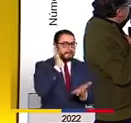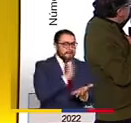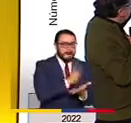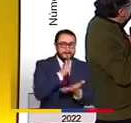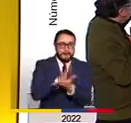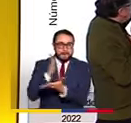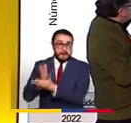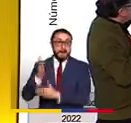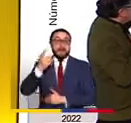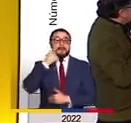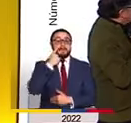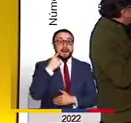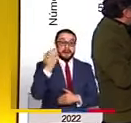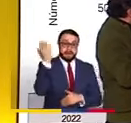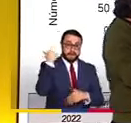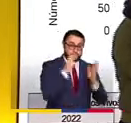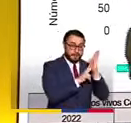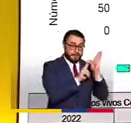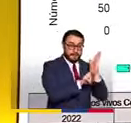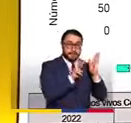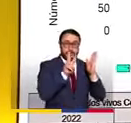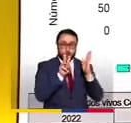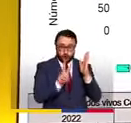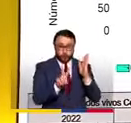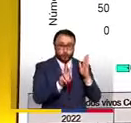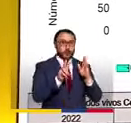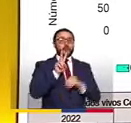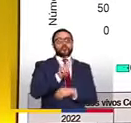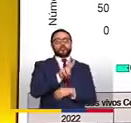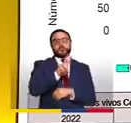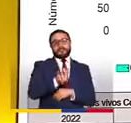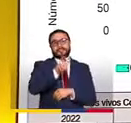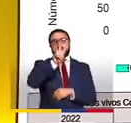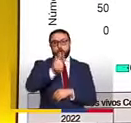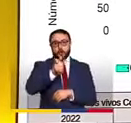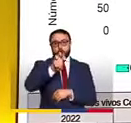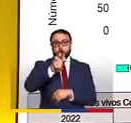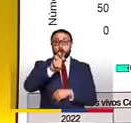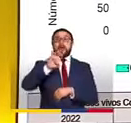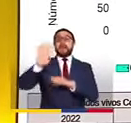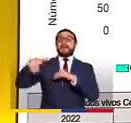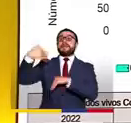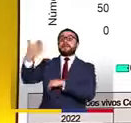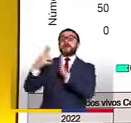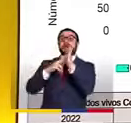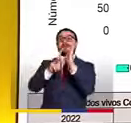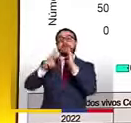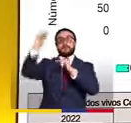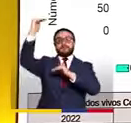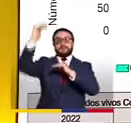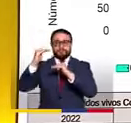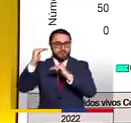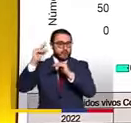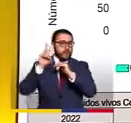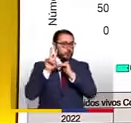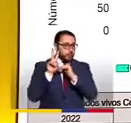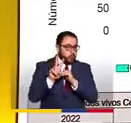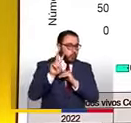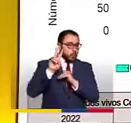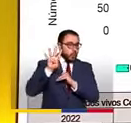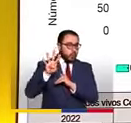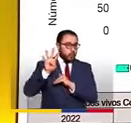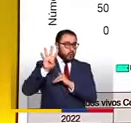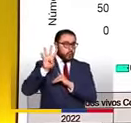2022 fueron 278, bajó en el 2023, 242 y aún